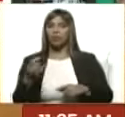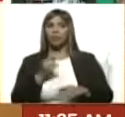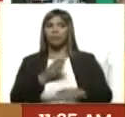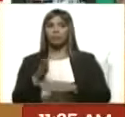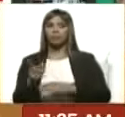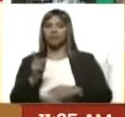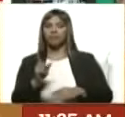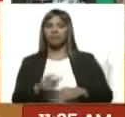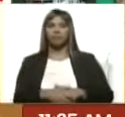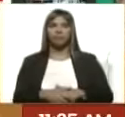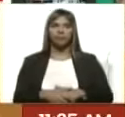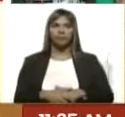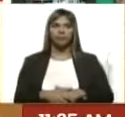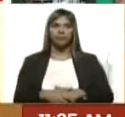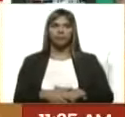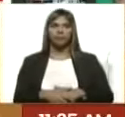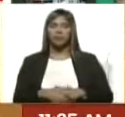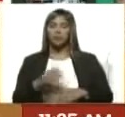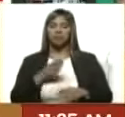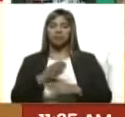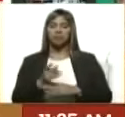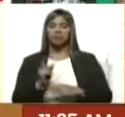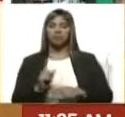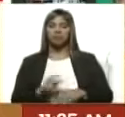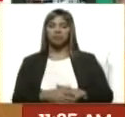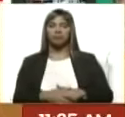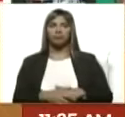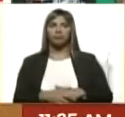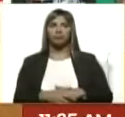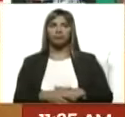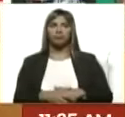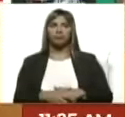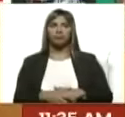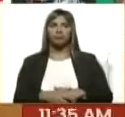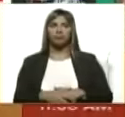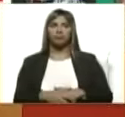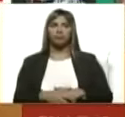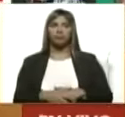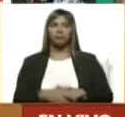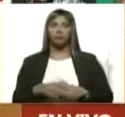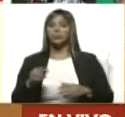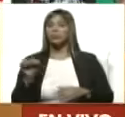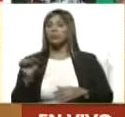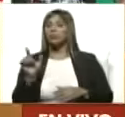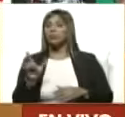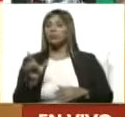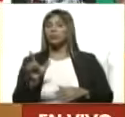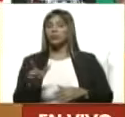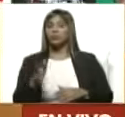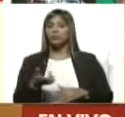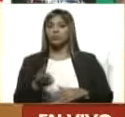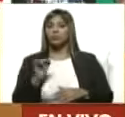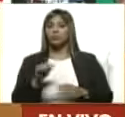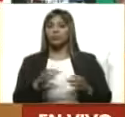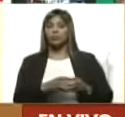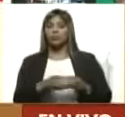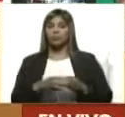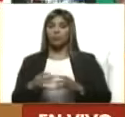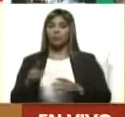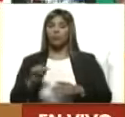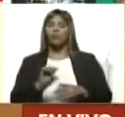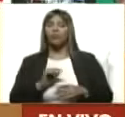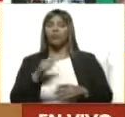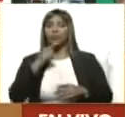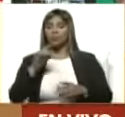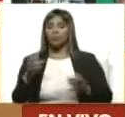van, no asisten. No asisten el Partido Socialista Unido de Venezuela y los partidos del Gran Polo Patriótico, cada